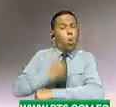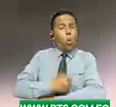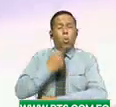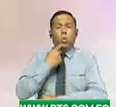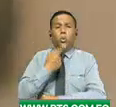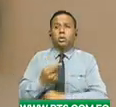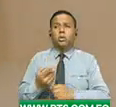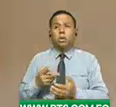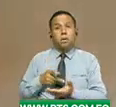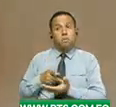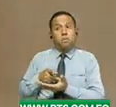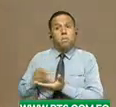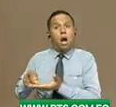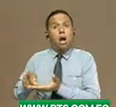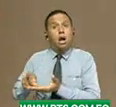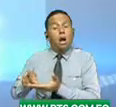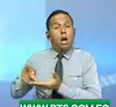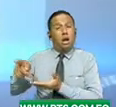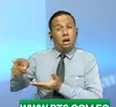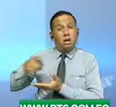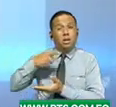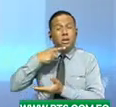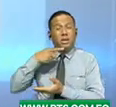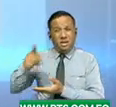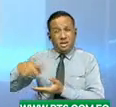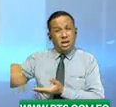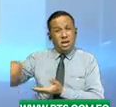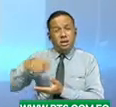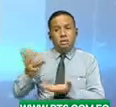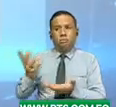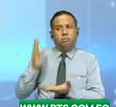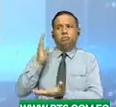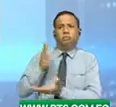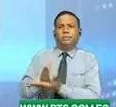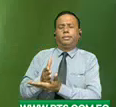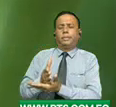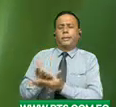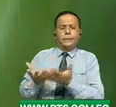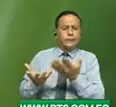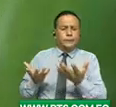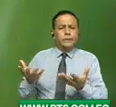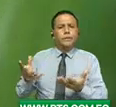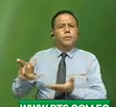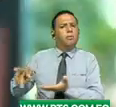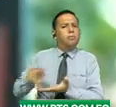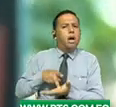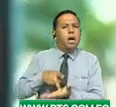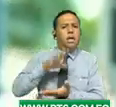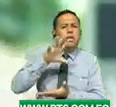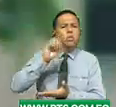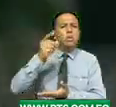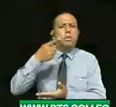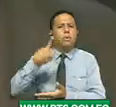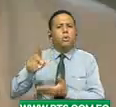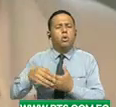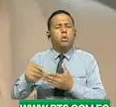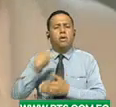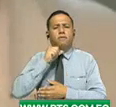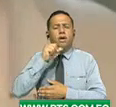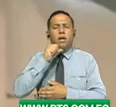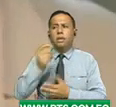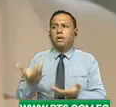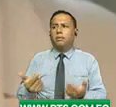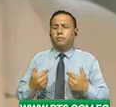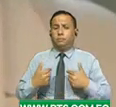SWIFT impide que puedan cobrar más de 50 millones de dólares. Hay, sin embargo, otras debilidades. El tratado